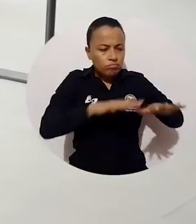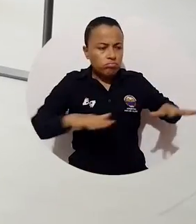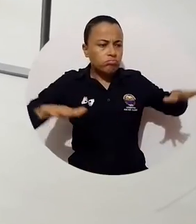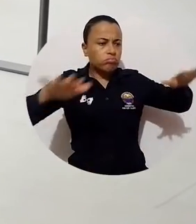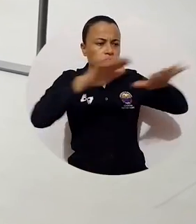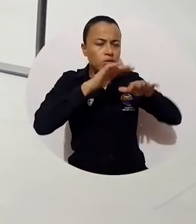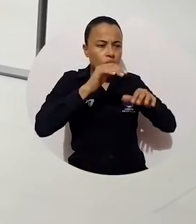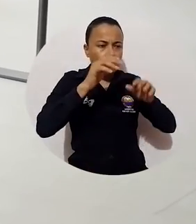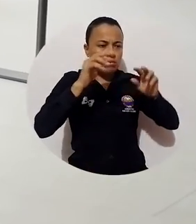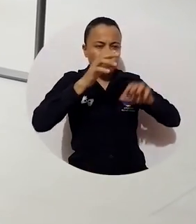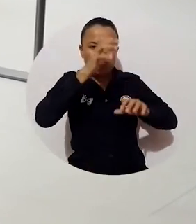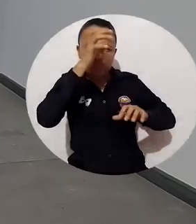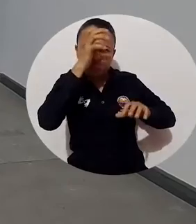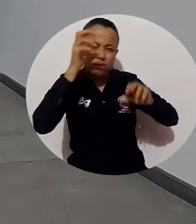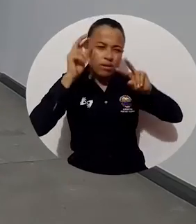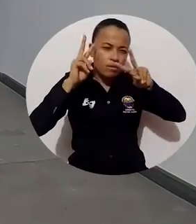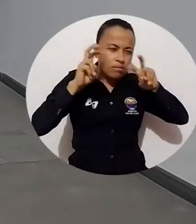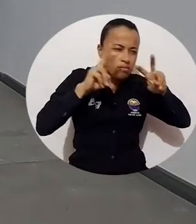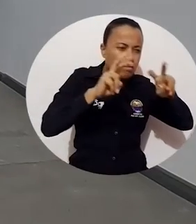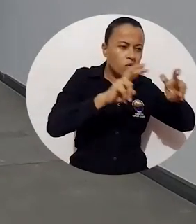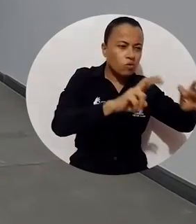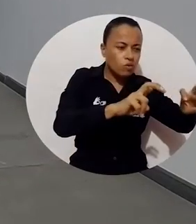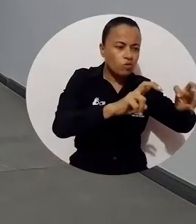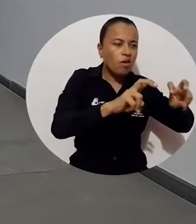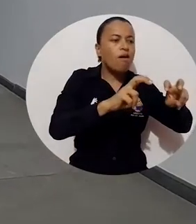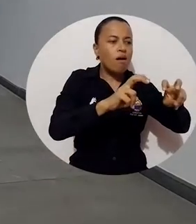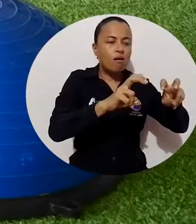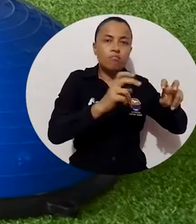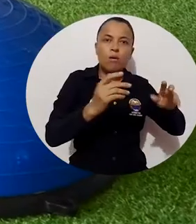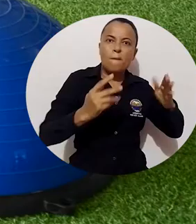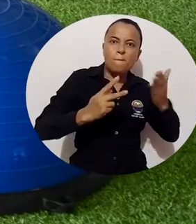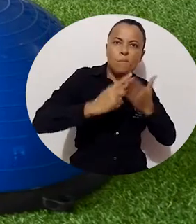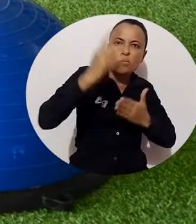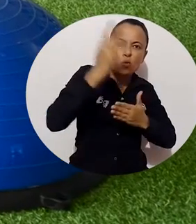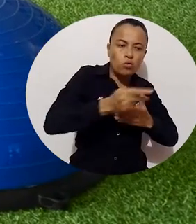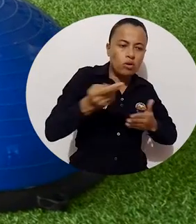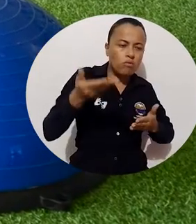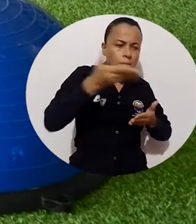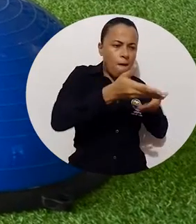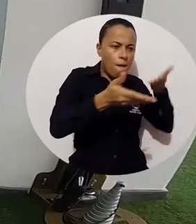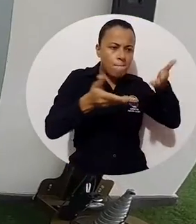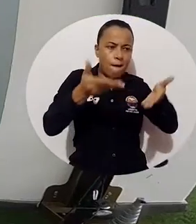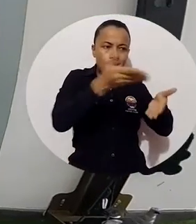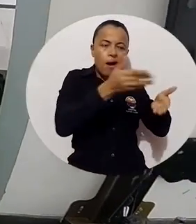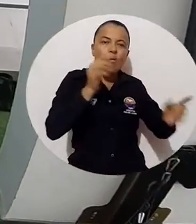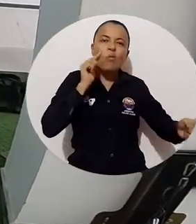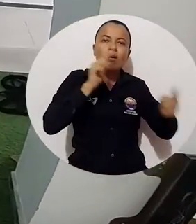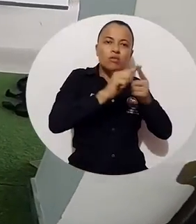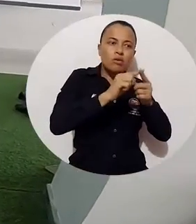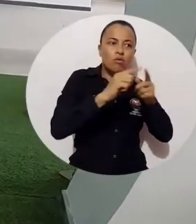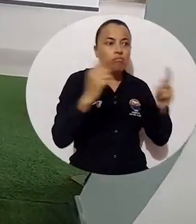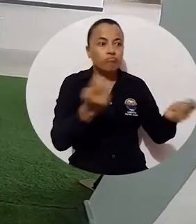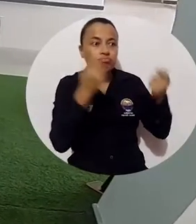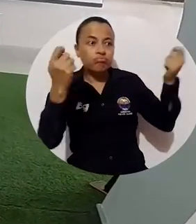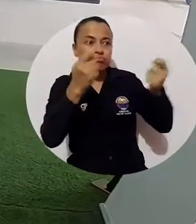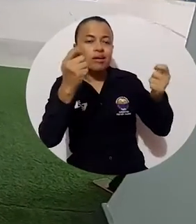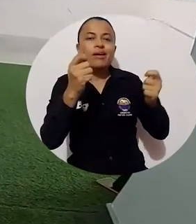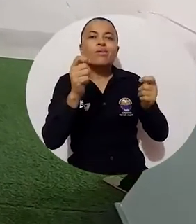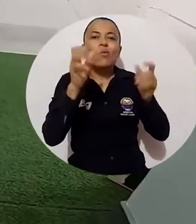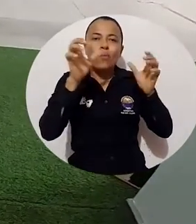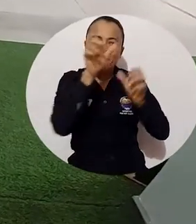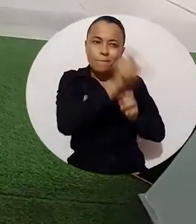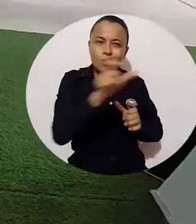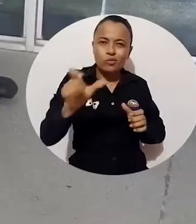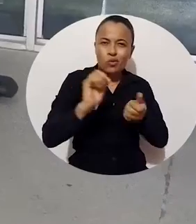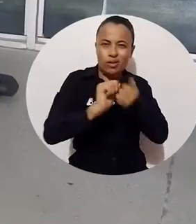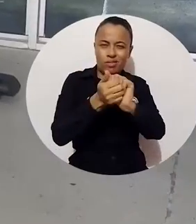Un espacio para el conocimiento, la investigación y la consolidación de proyectos donde prevalecerán la promoción y el estudio de la salud física